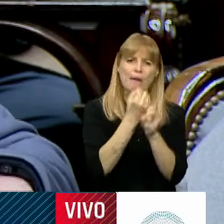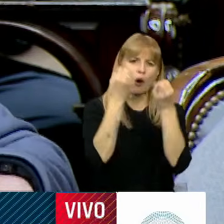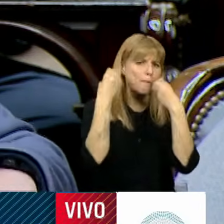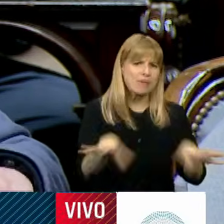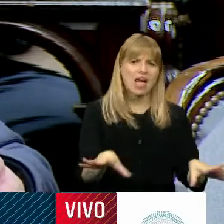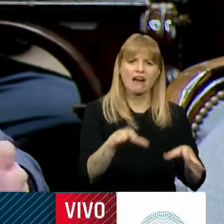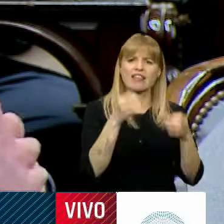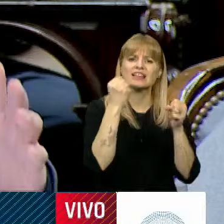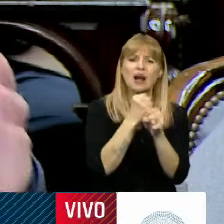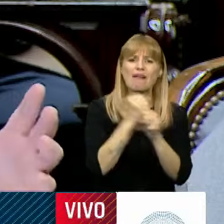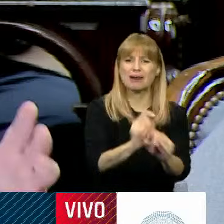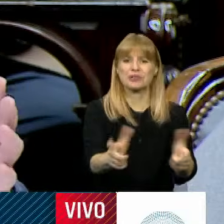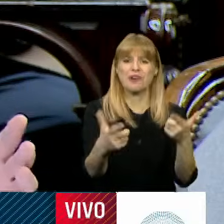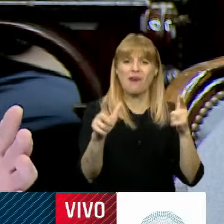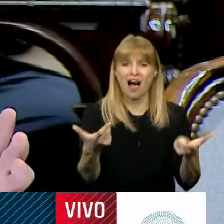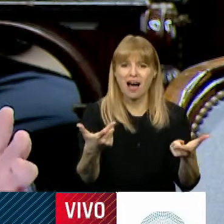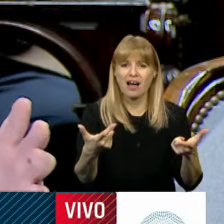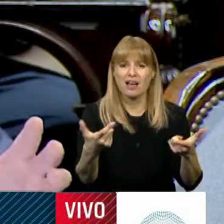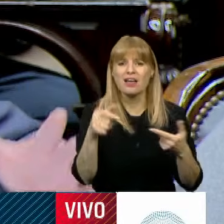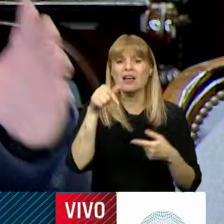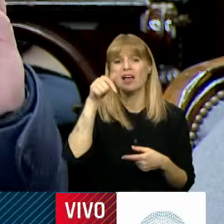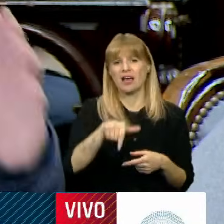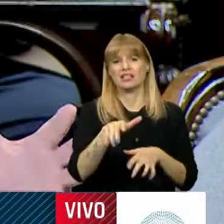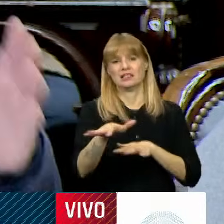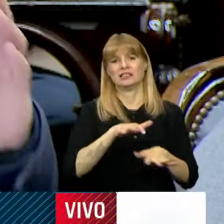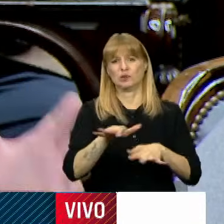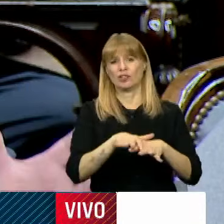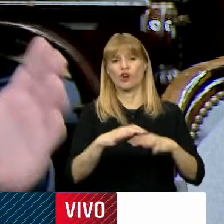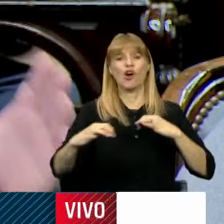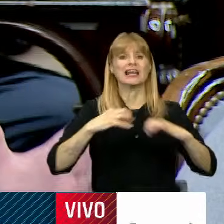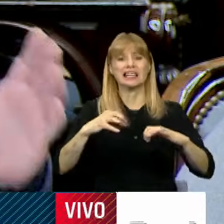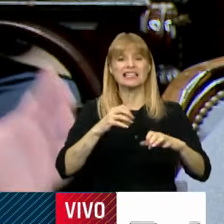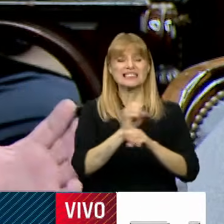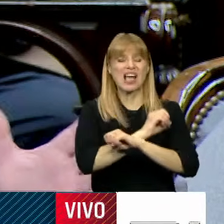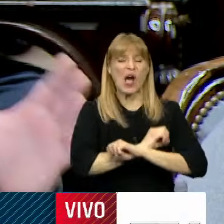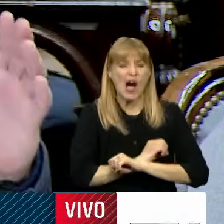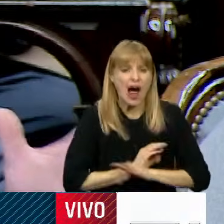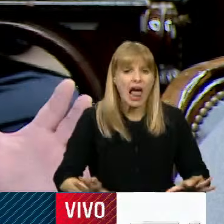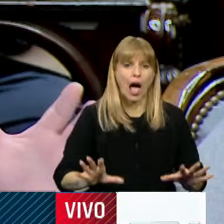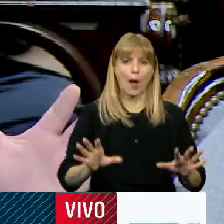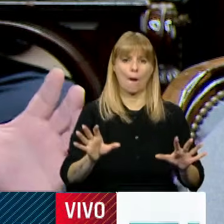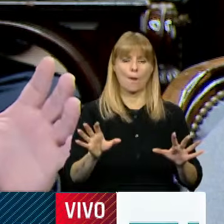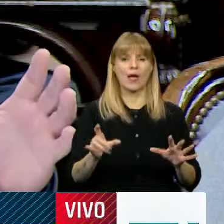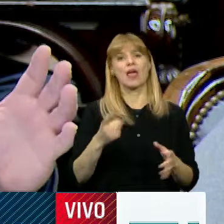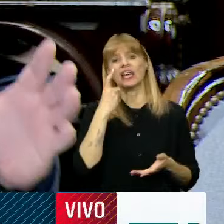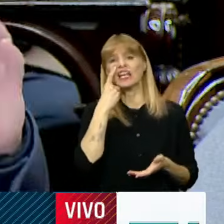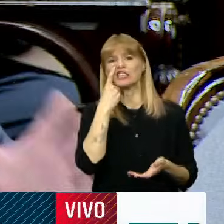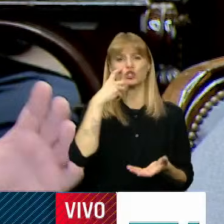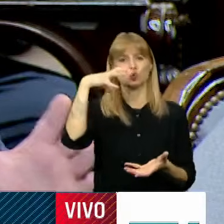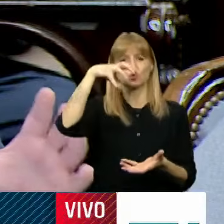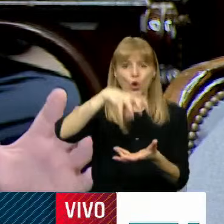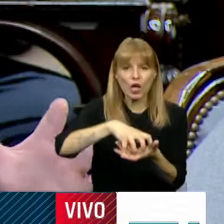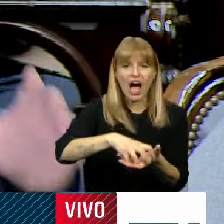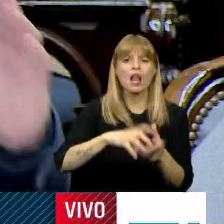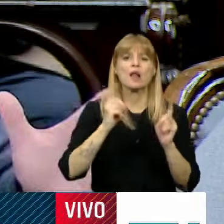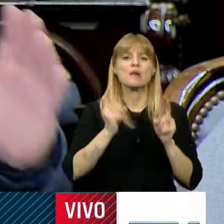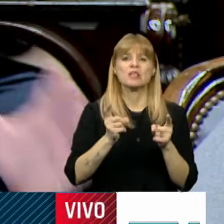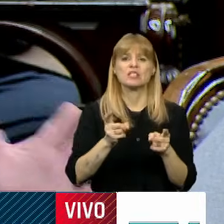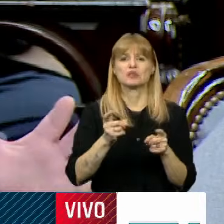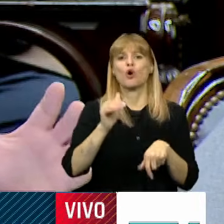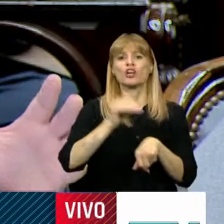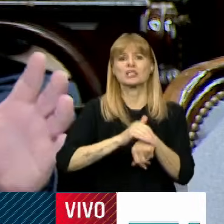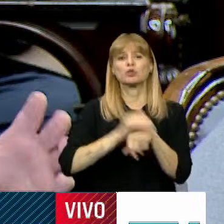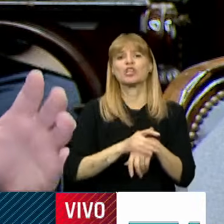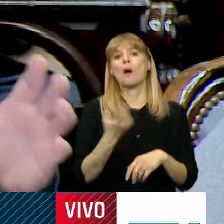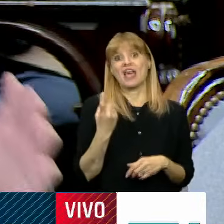industria. Esta es la situación, una crisis grave desde el punto de vista institucional, llevada adelante por el escándalo